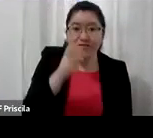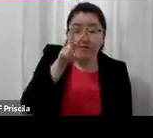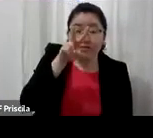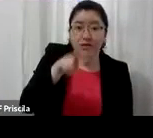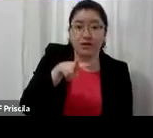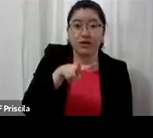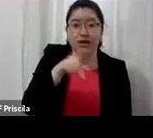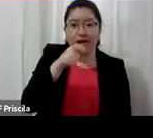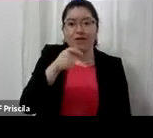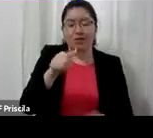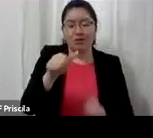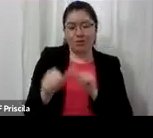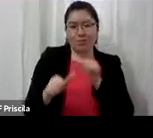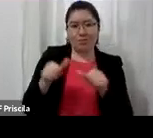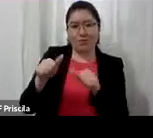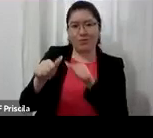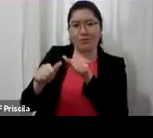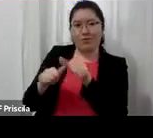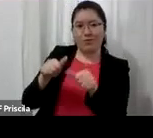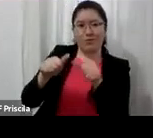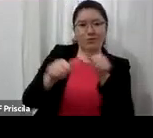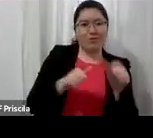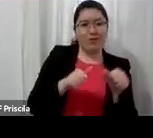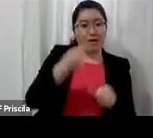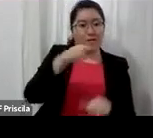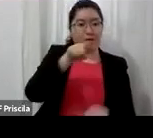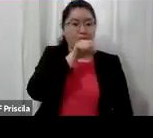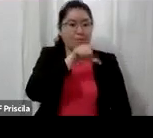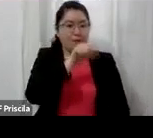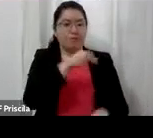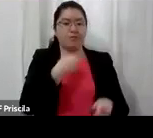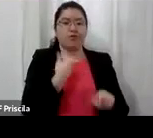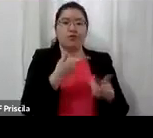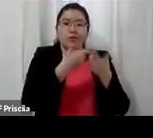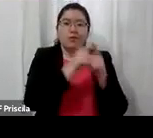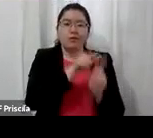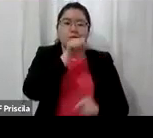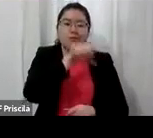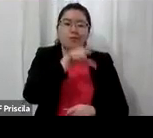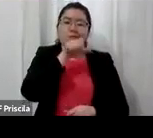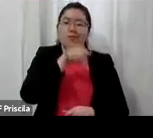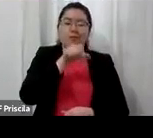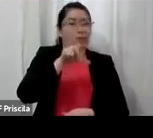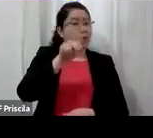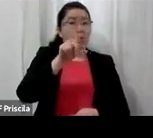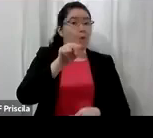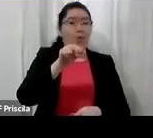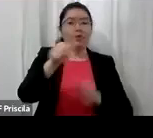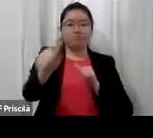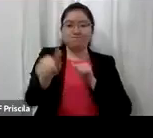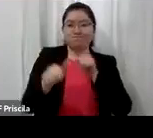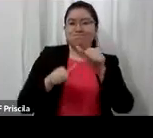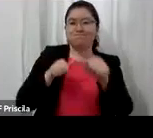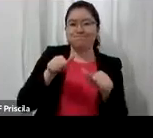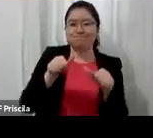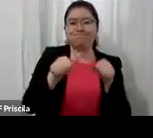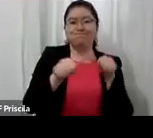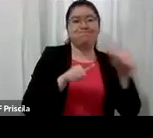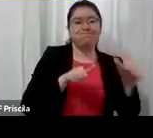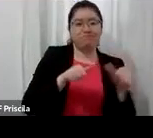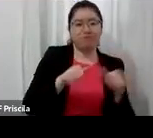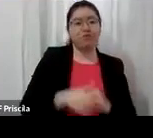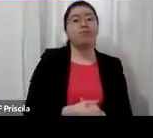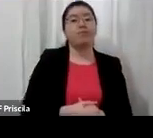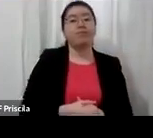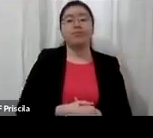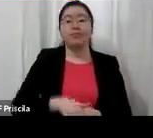ir rotando y cambiando para que no siempre sean las mismas personas. Entonces también iban a recolectar encuestas, pero desde las